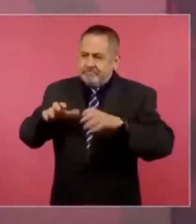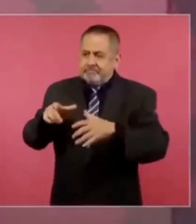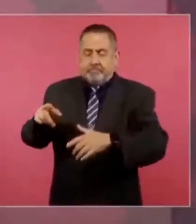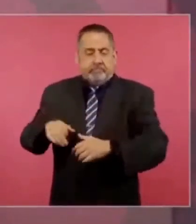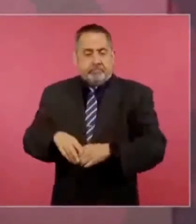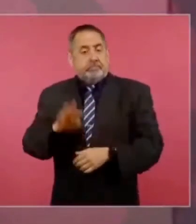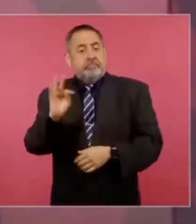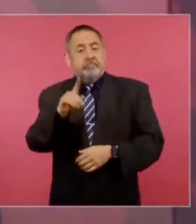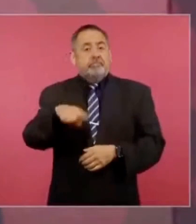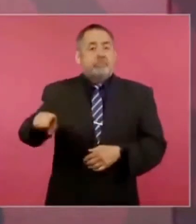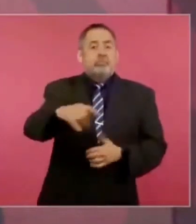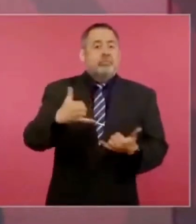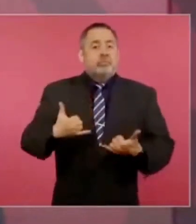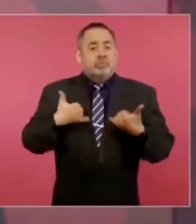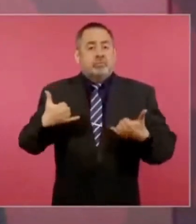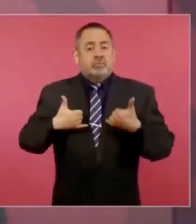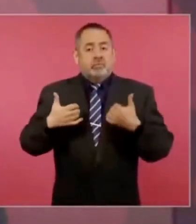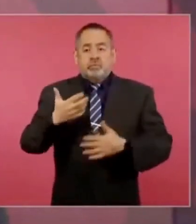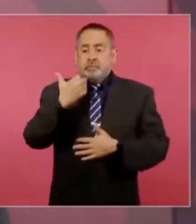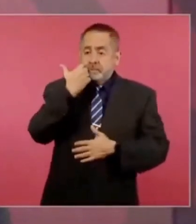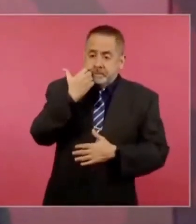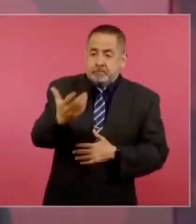quieren servir.